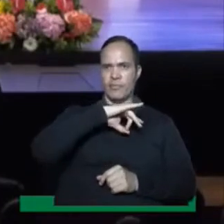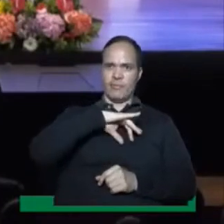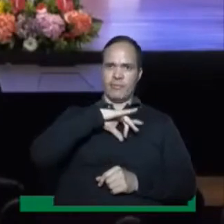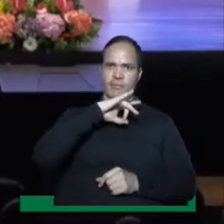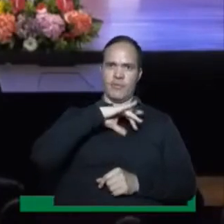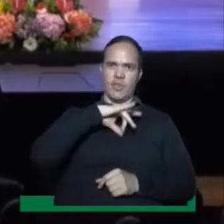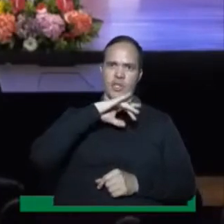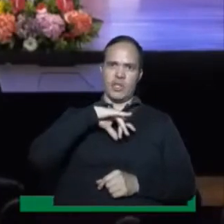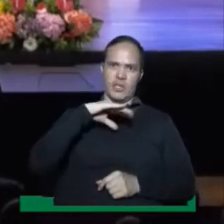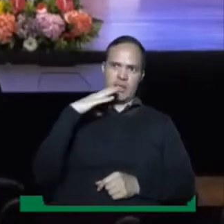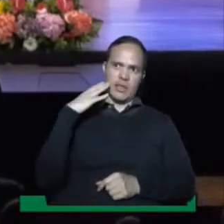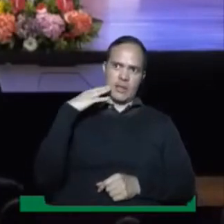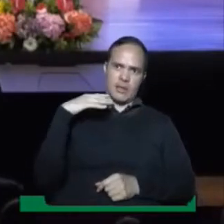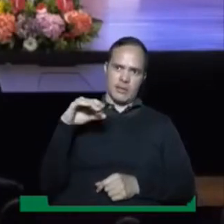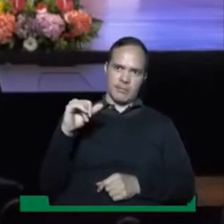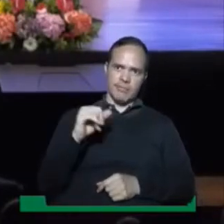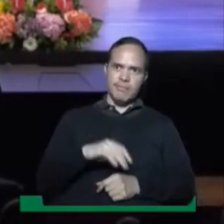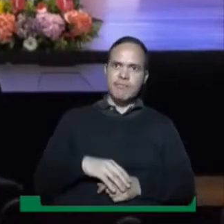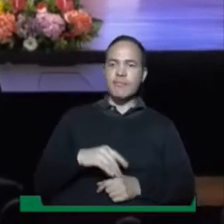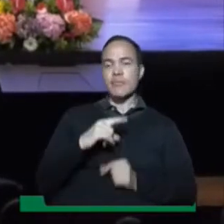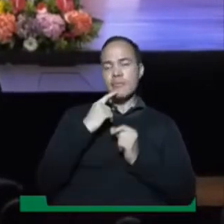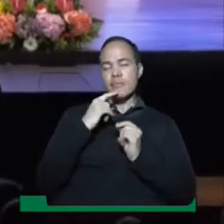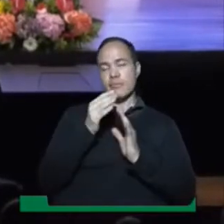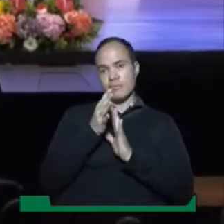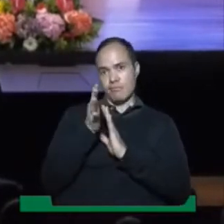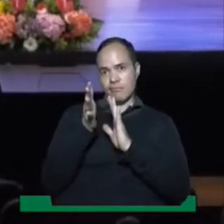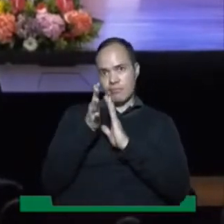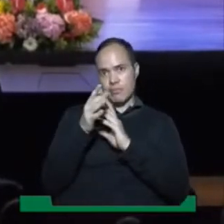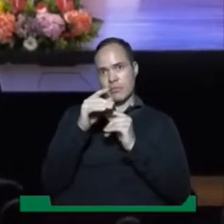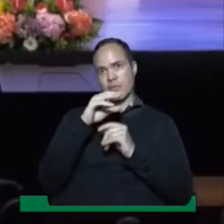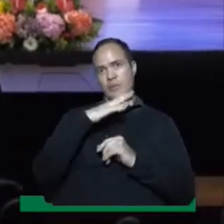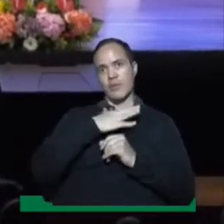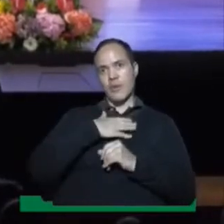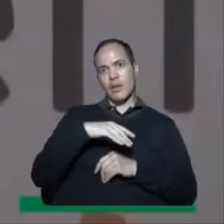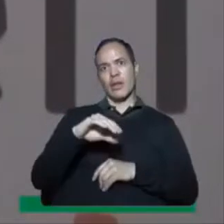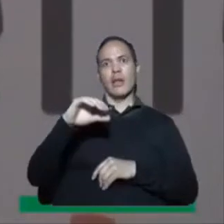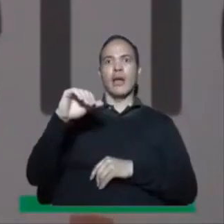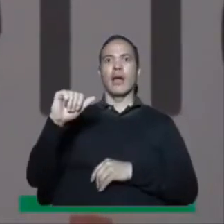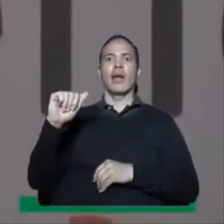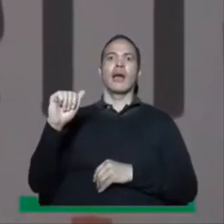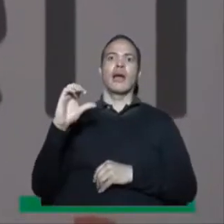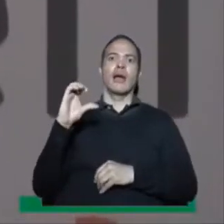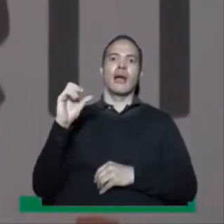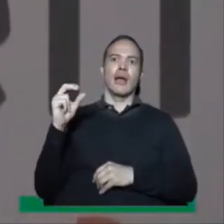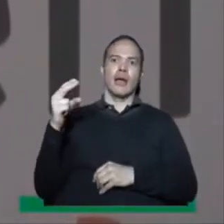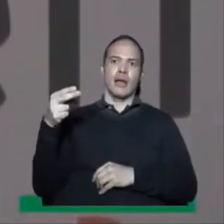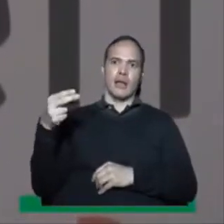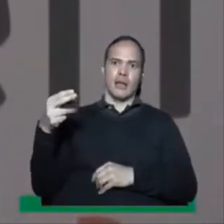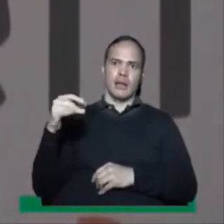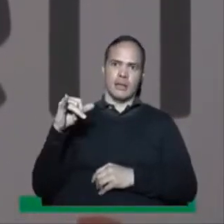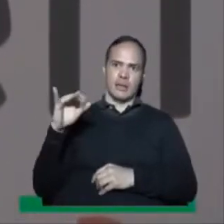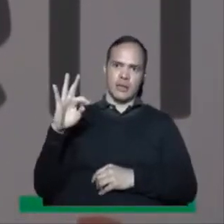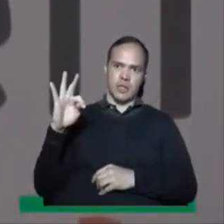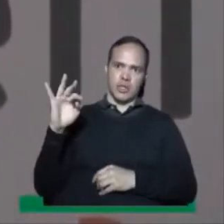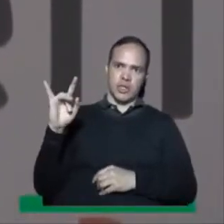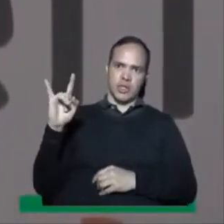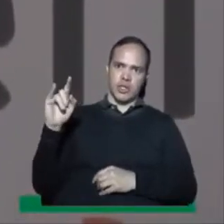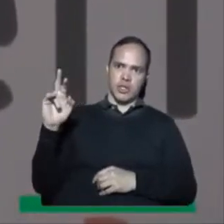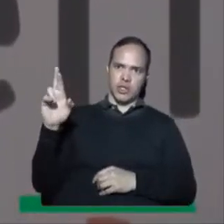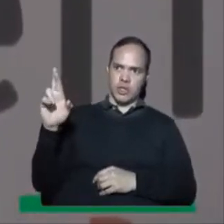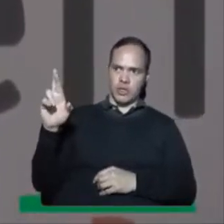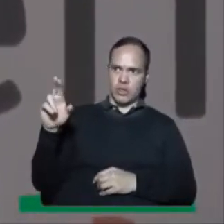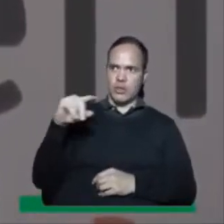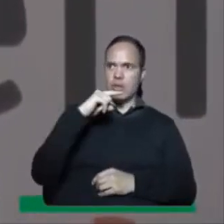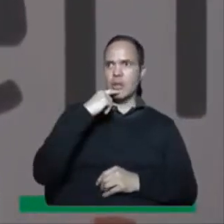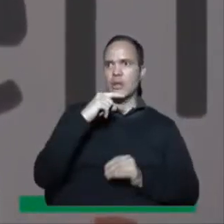bueno para cerrar quiero también terminar desde actitud quiero compartir con mis dos compañeros louis voy a